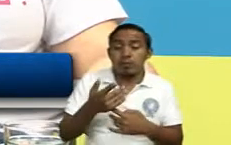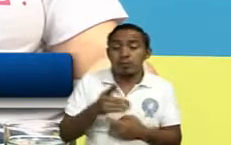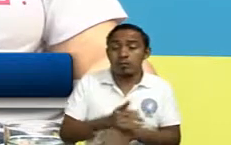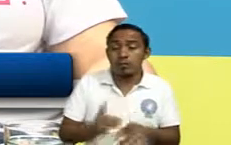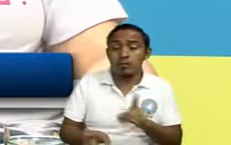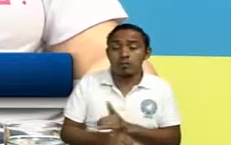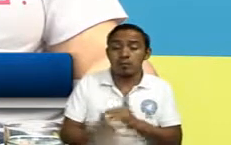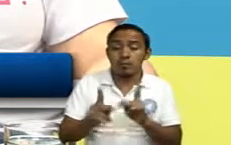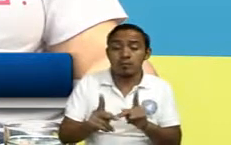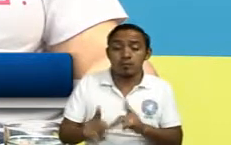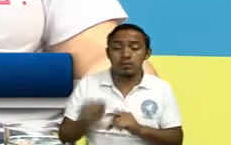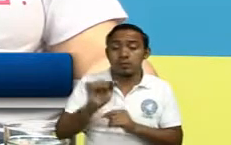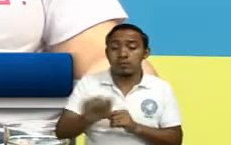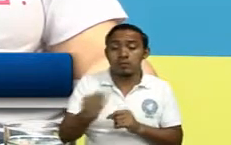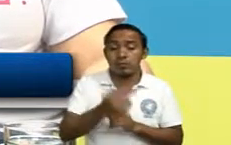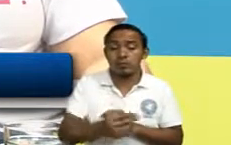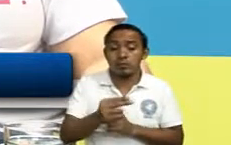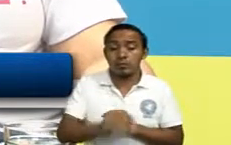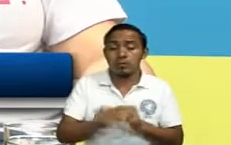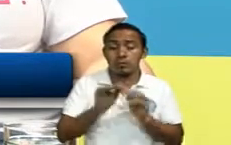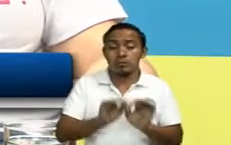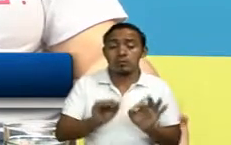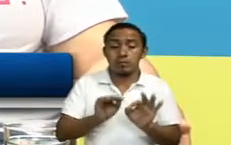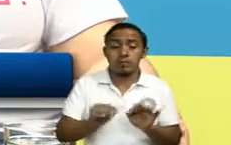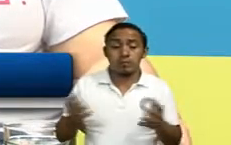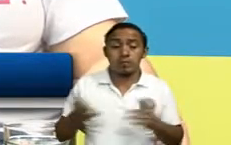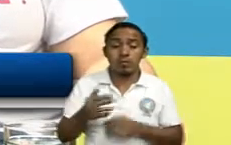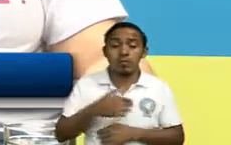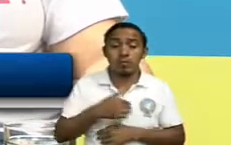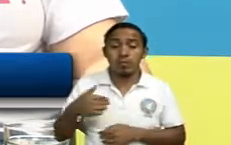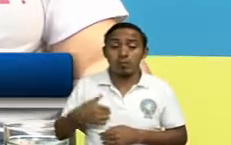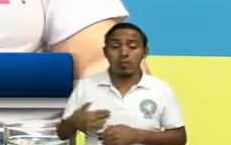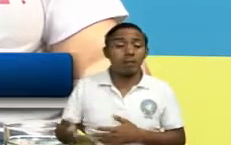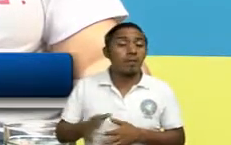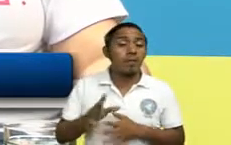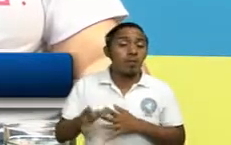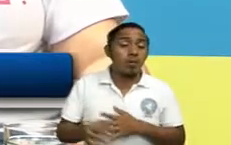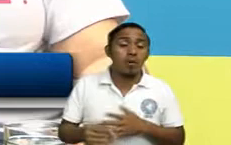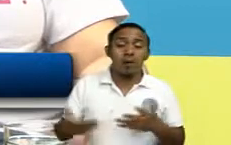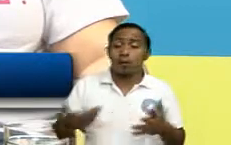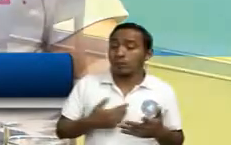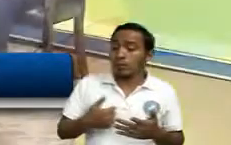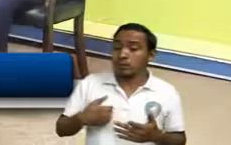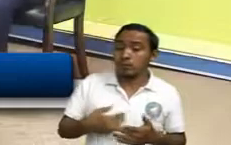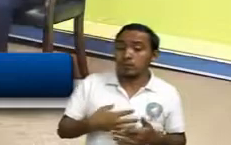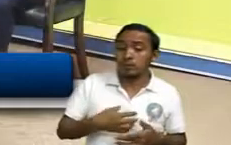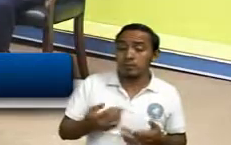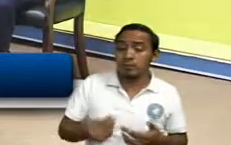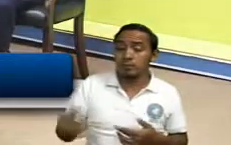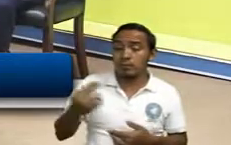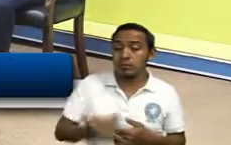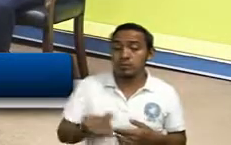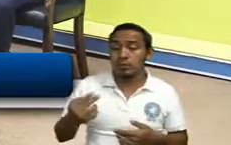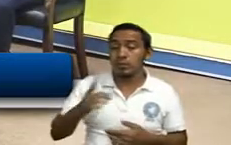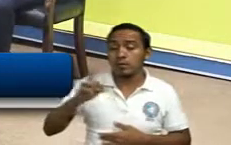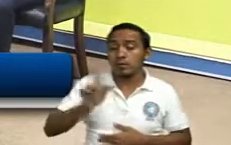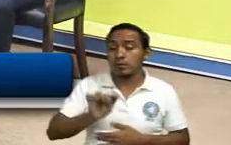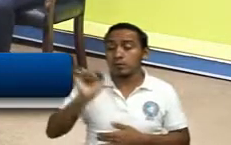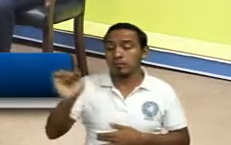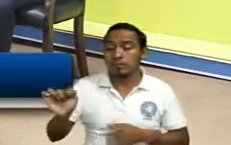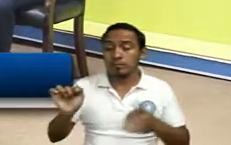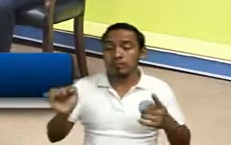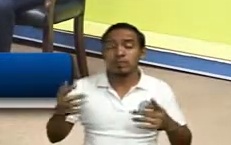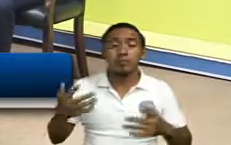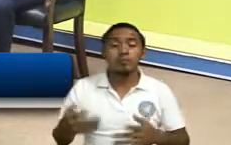la persona que va a utilizar el medio auxiliar cómo lo va a utilizar y cómo se va a movilizar. Eso es de elemental importancia para que